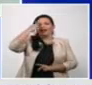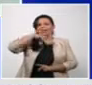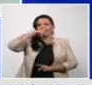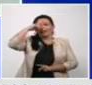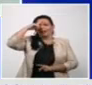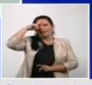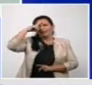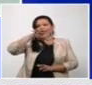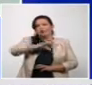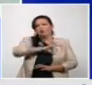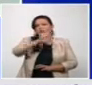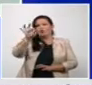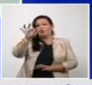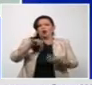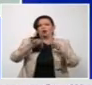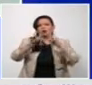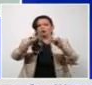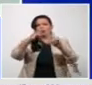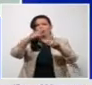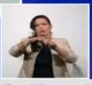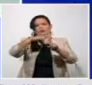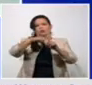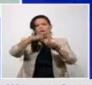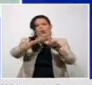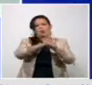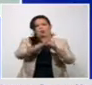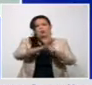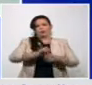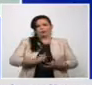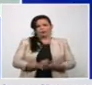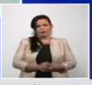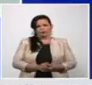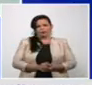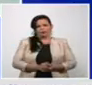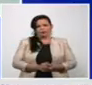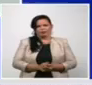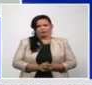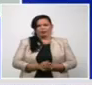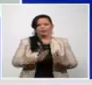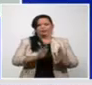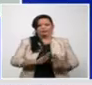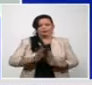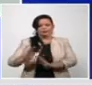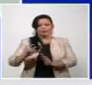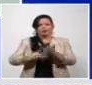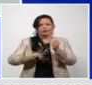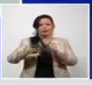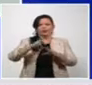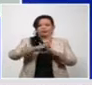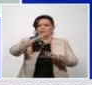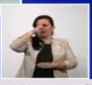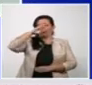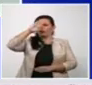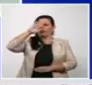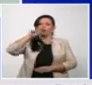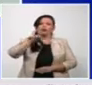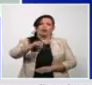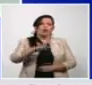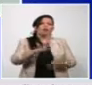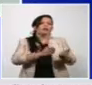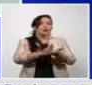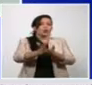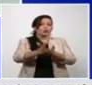casos. Y Santiago, que realmente tiene todavía una cifra elevada, no se